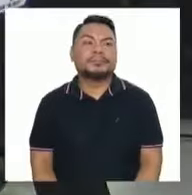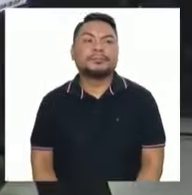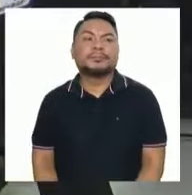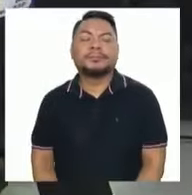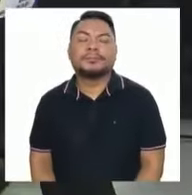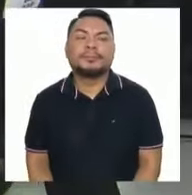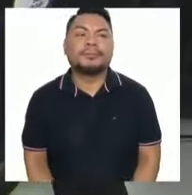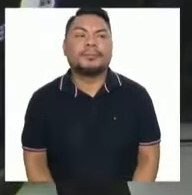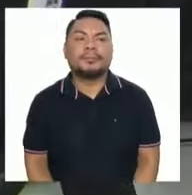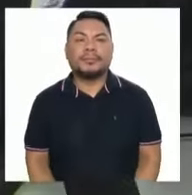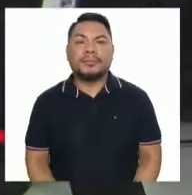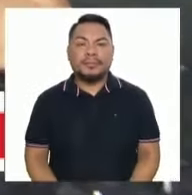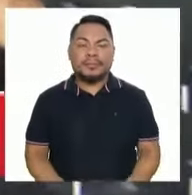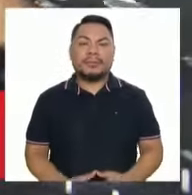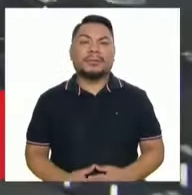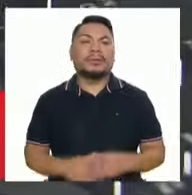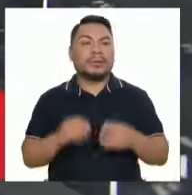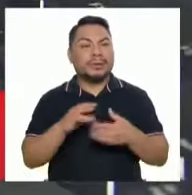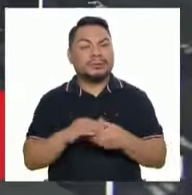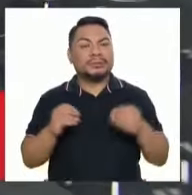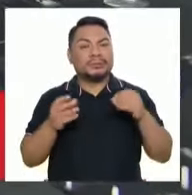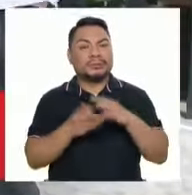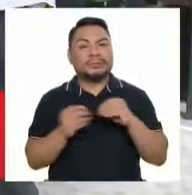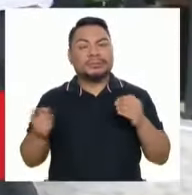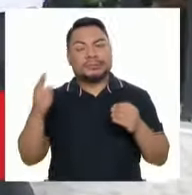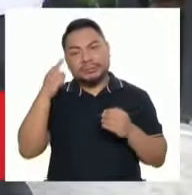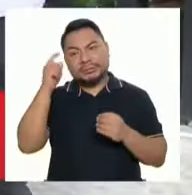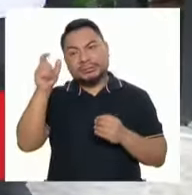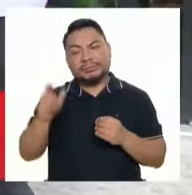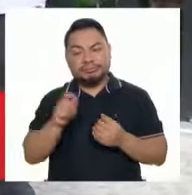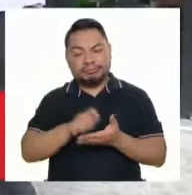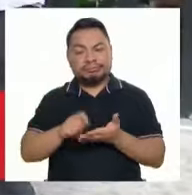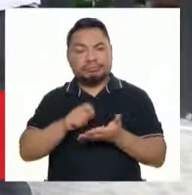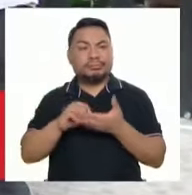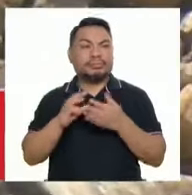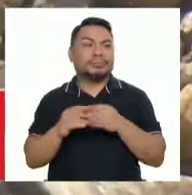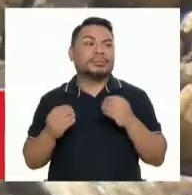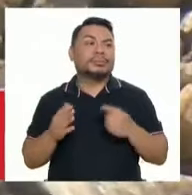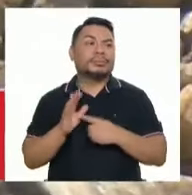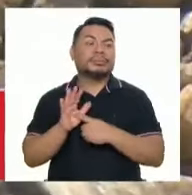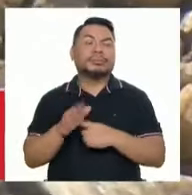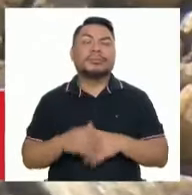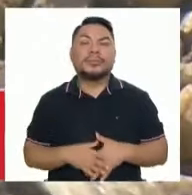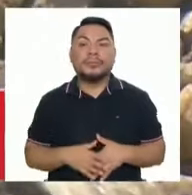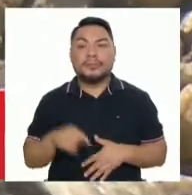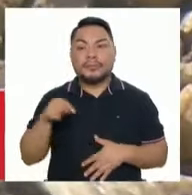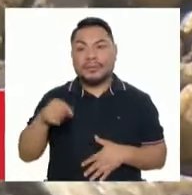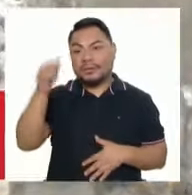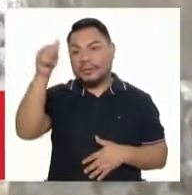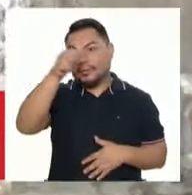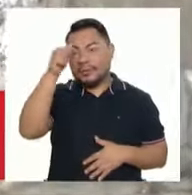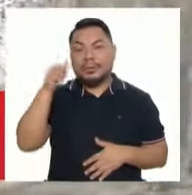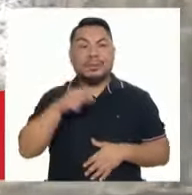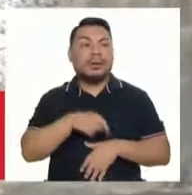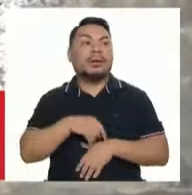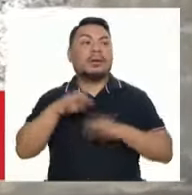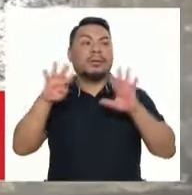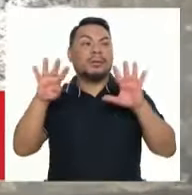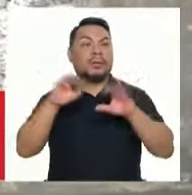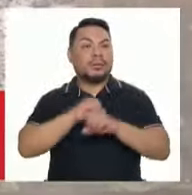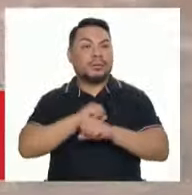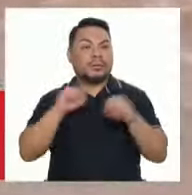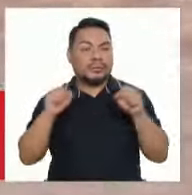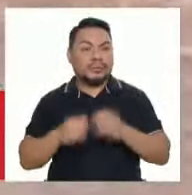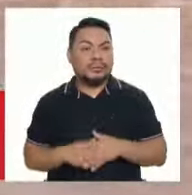Historias escritas con la precisión de un buen cronista y la sensibilidad de un periodista. Desde este domingo a las 9 de la